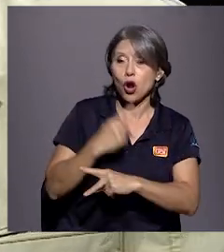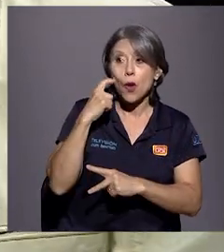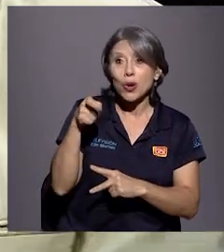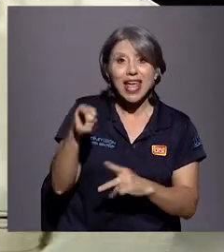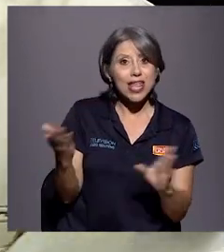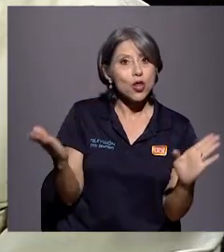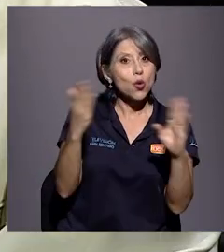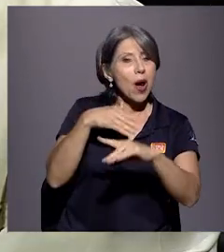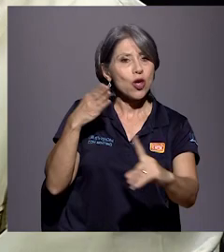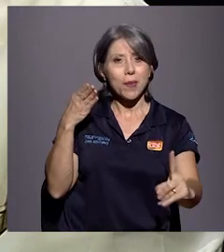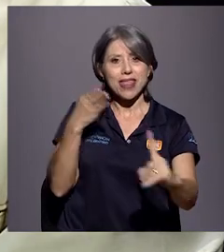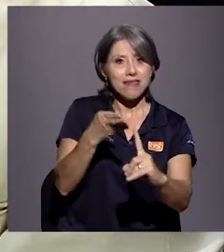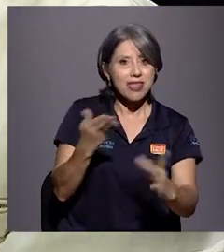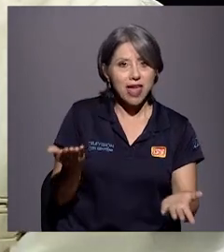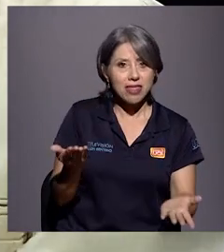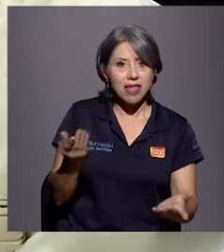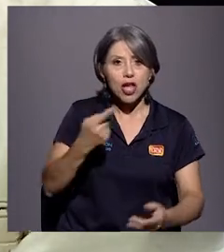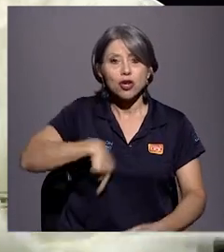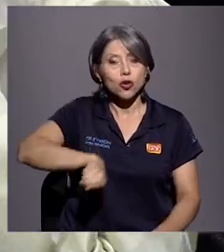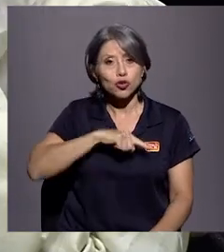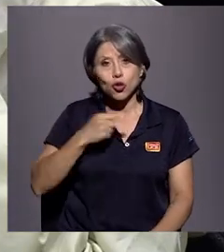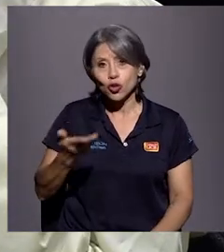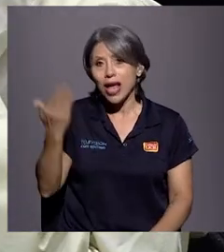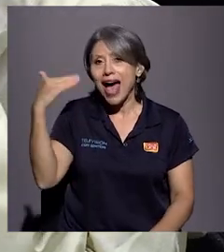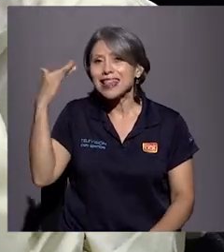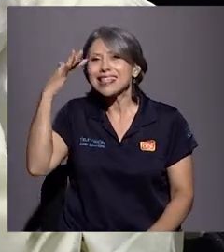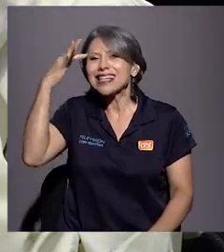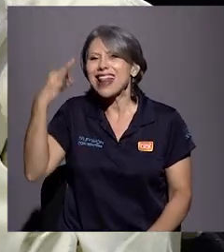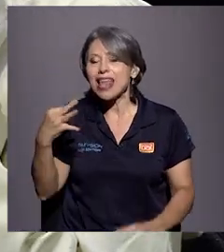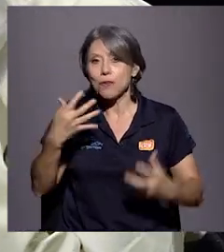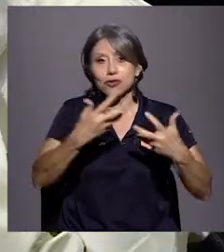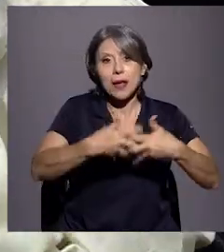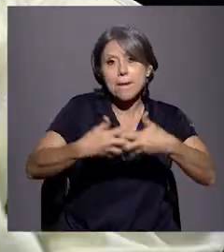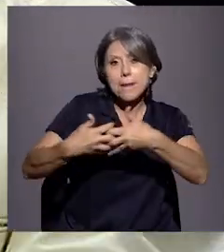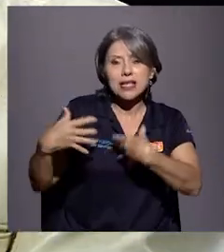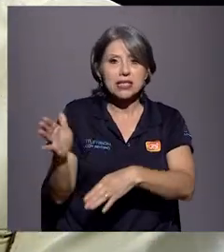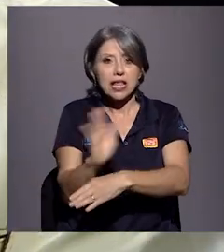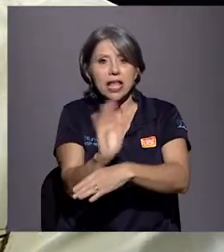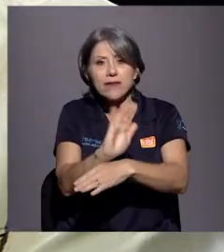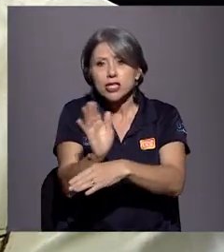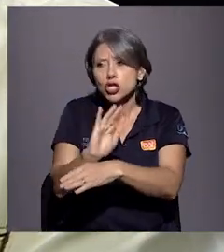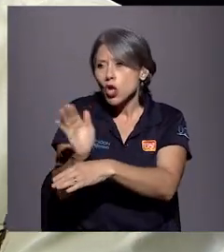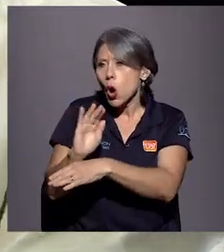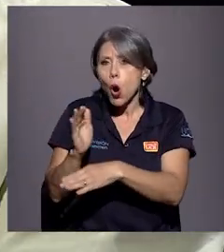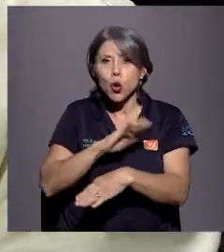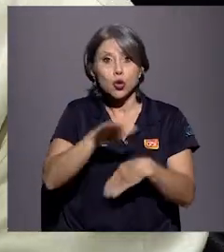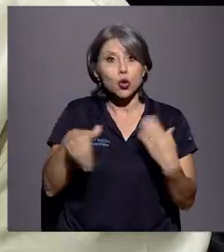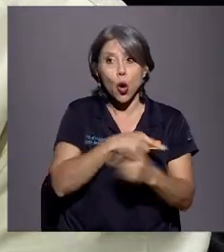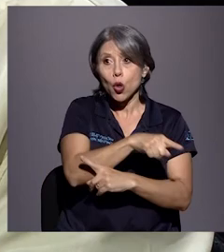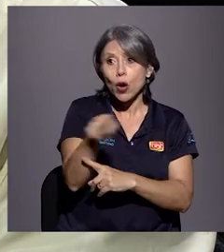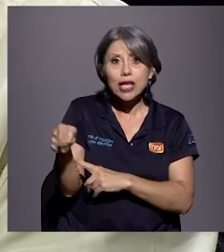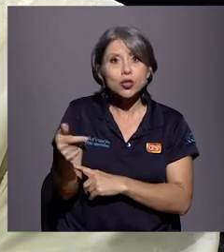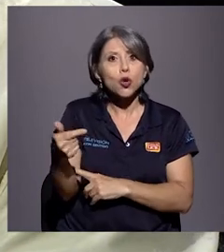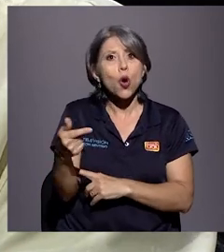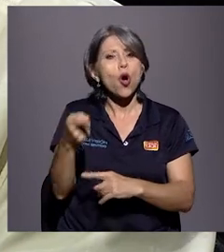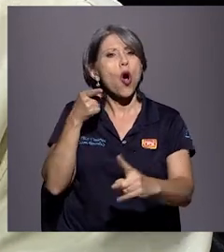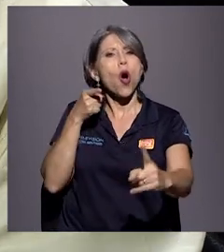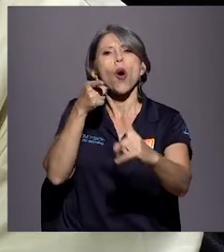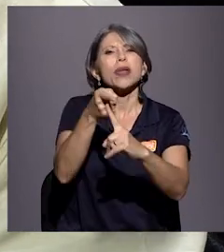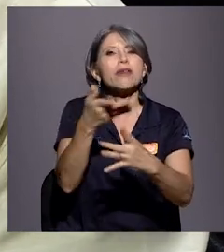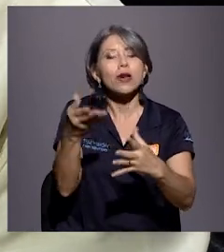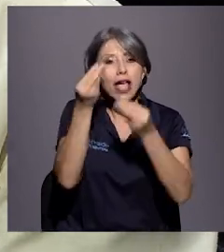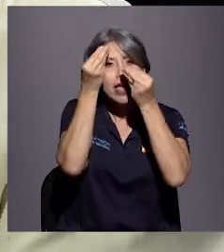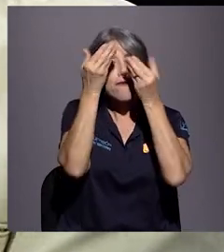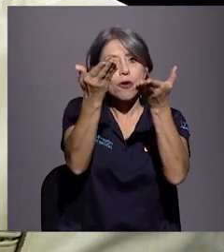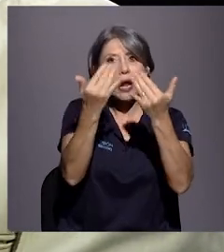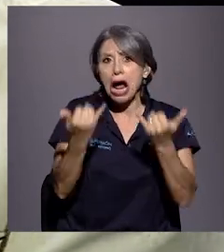objetividad. Nosotros pensábamos antes que las cadenas de televisión y todo eso tenían un objetivo de informar. Ahora